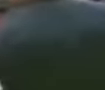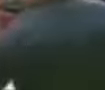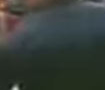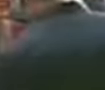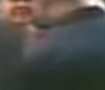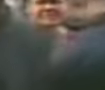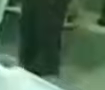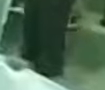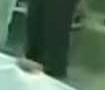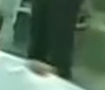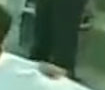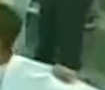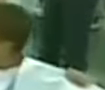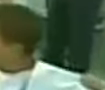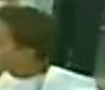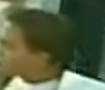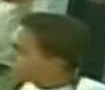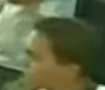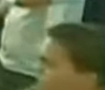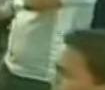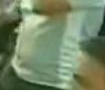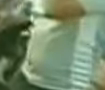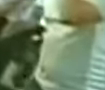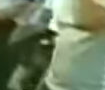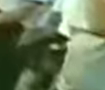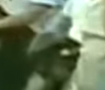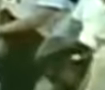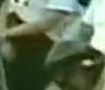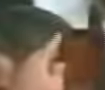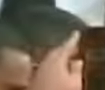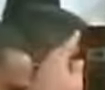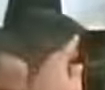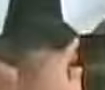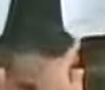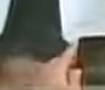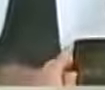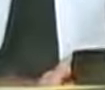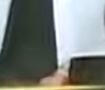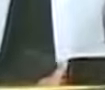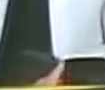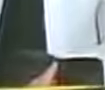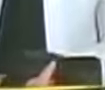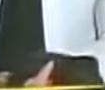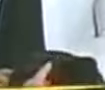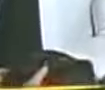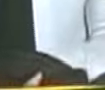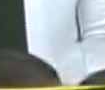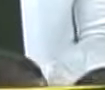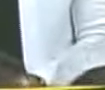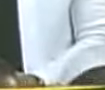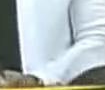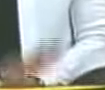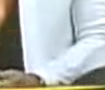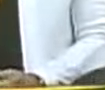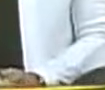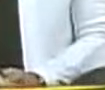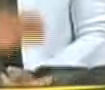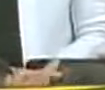ámbitos: modernizar la economía, independencia plena, paz, seguridad